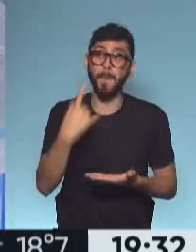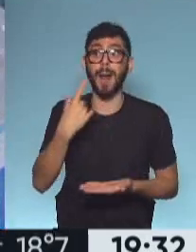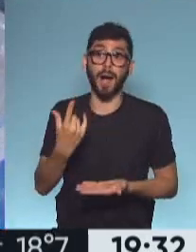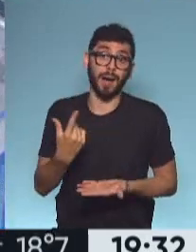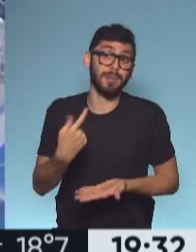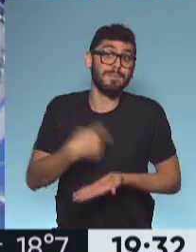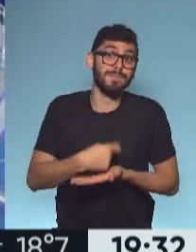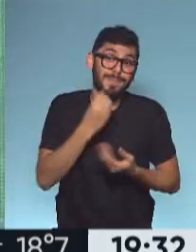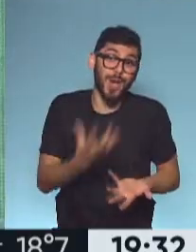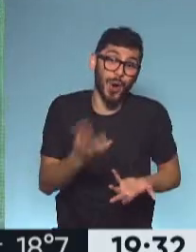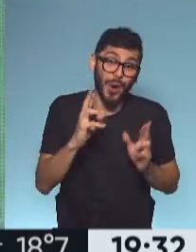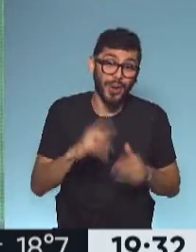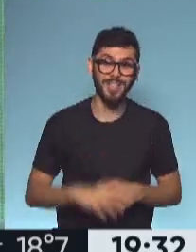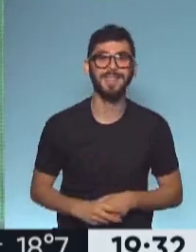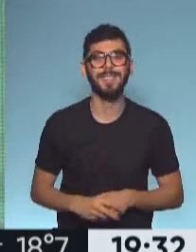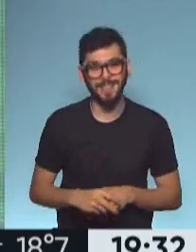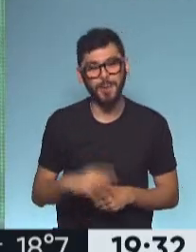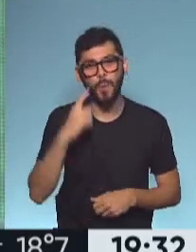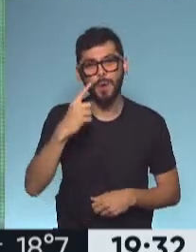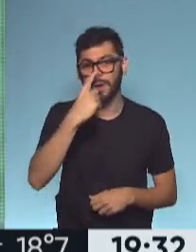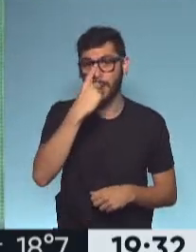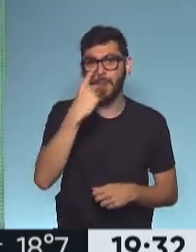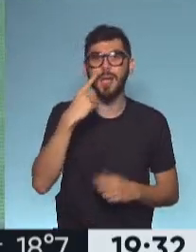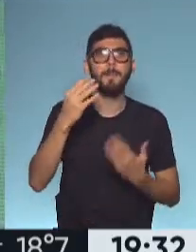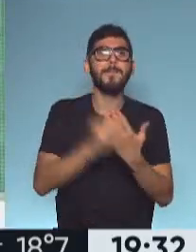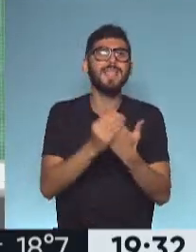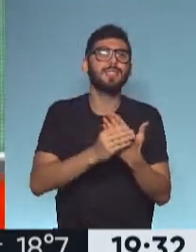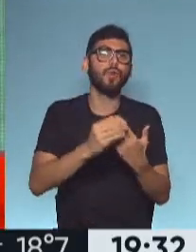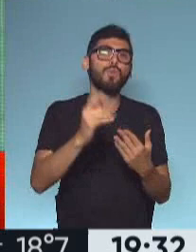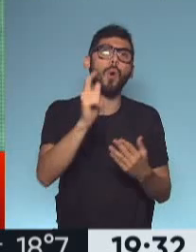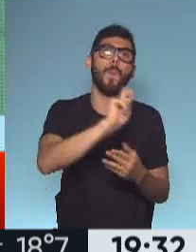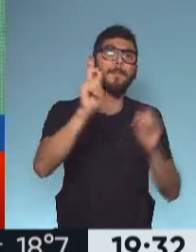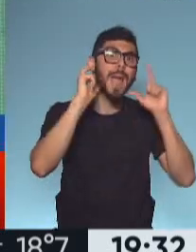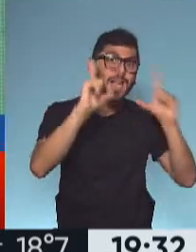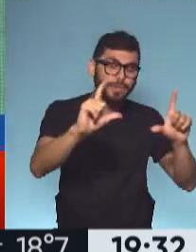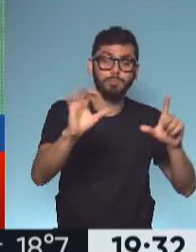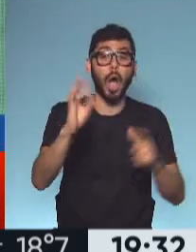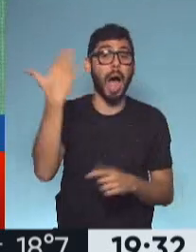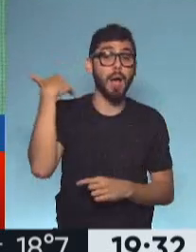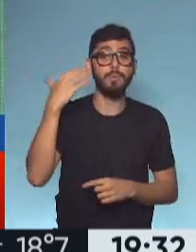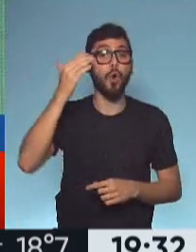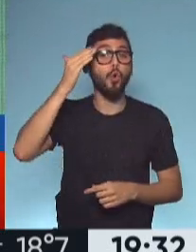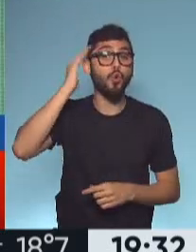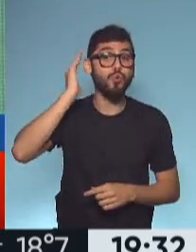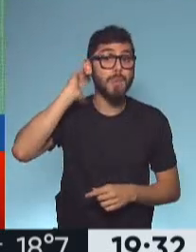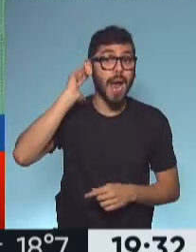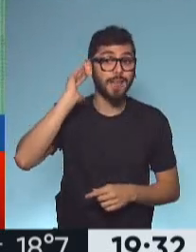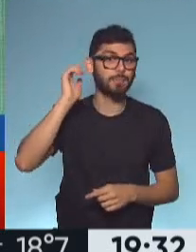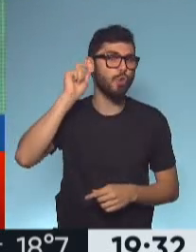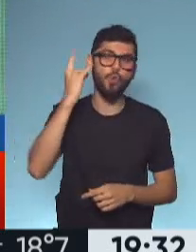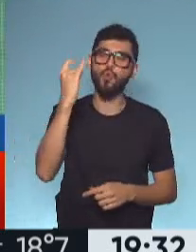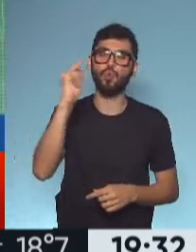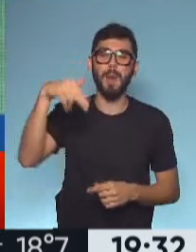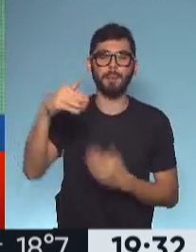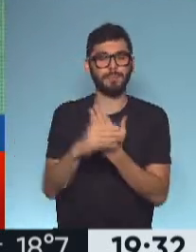Viste que hay momentos, hay meses y semanas para cada ministro. Sí. En algún momento Martín Guzmán fue el protagonista. Lo seguirá siendo